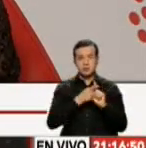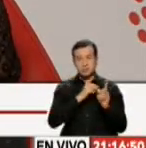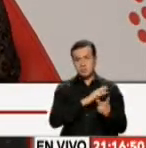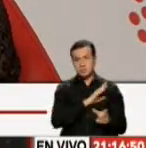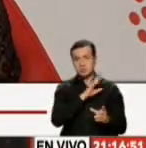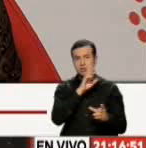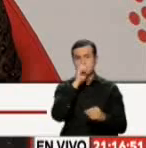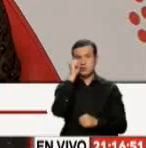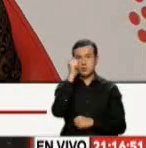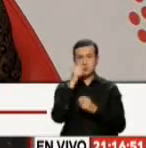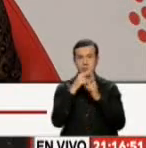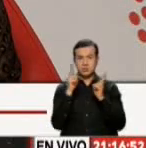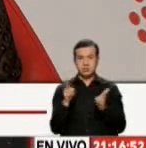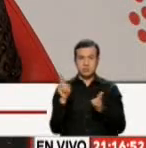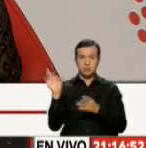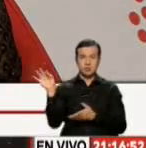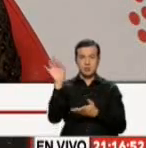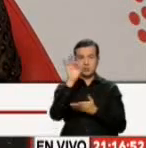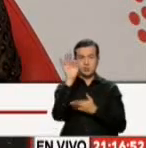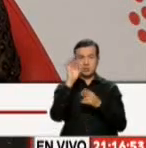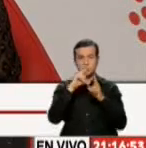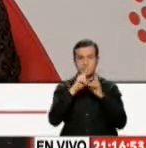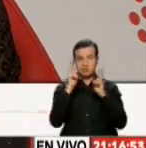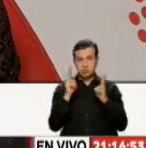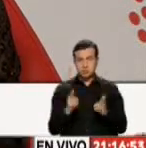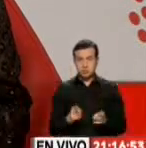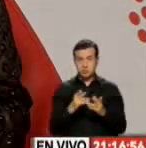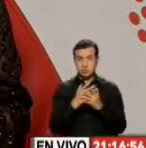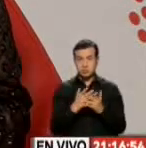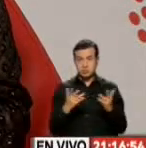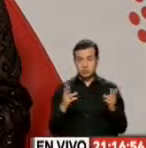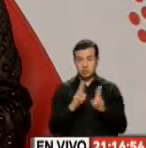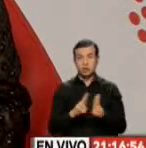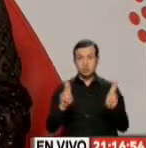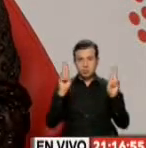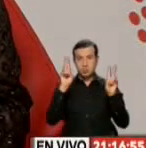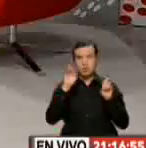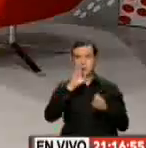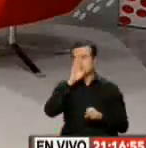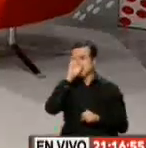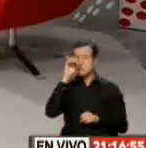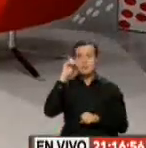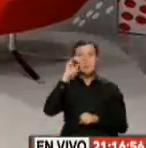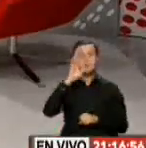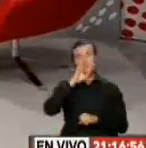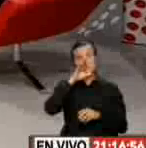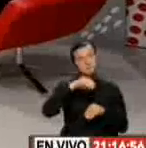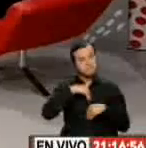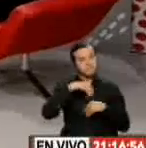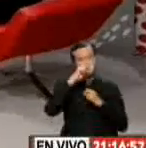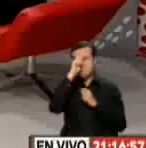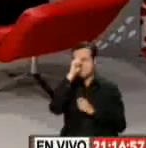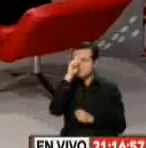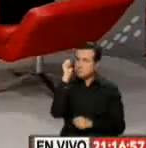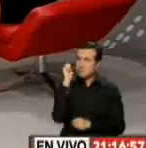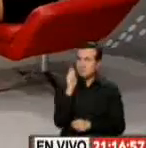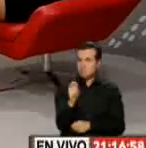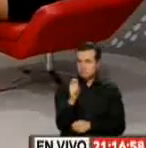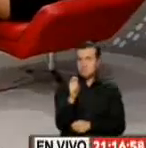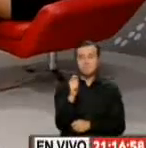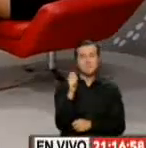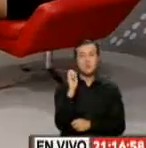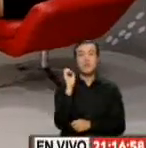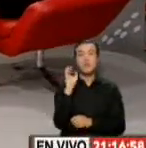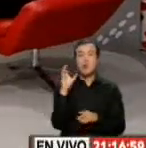de derechos humanos para Naciones Unidas, producto de una política que hemos tenido siempre de tolerancia y, si se quiere, de